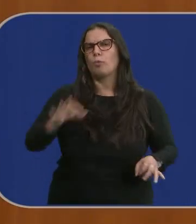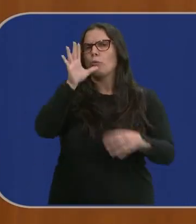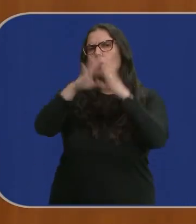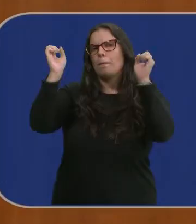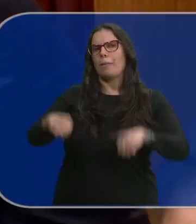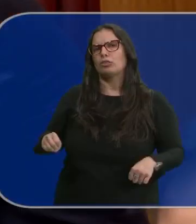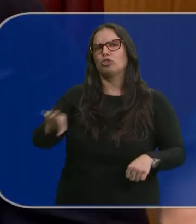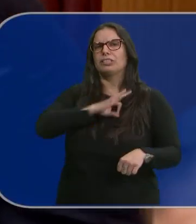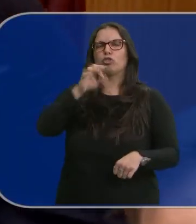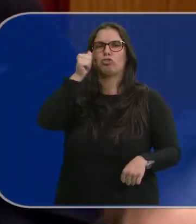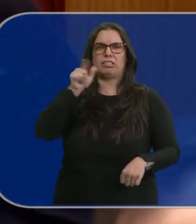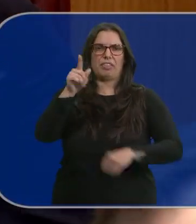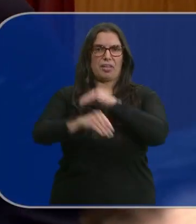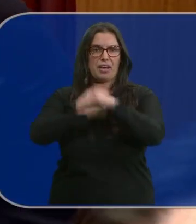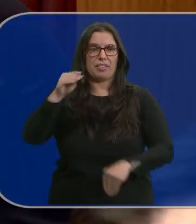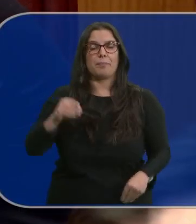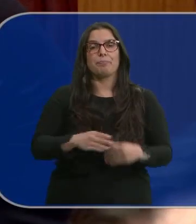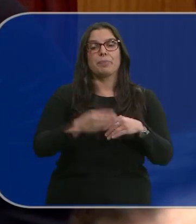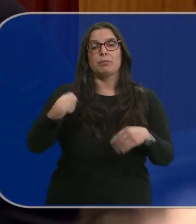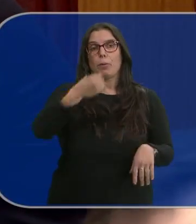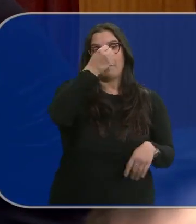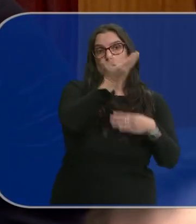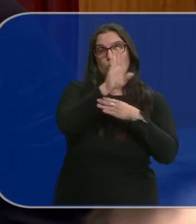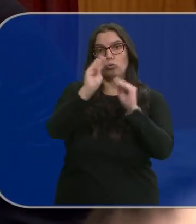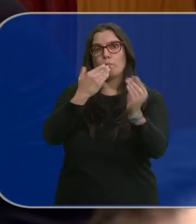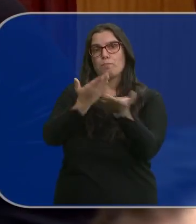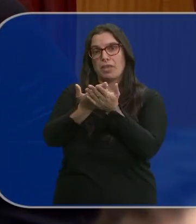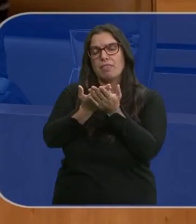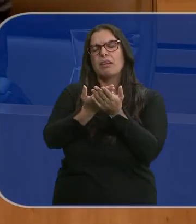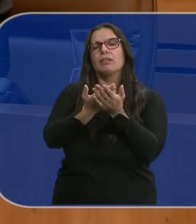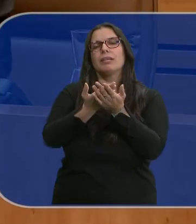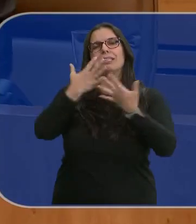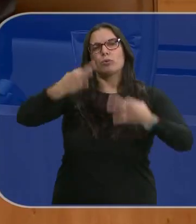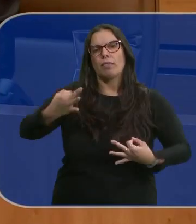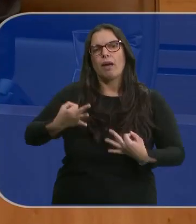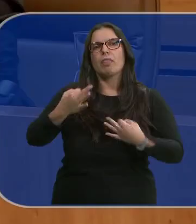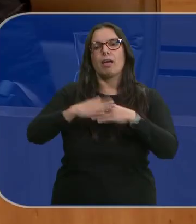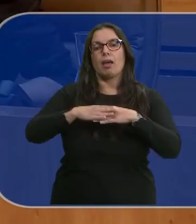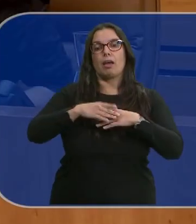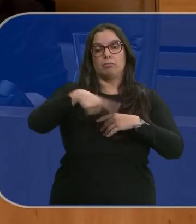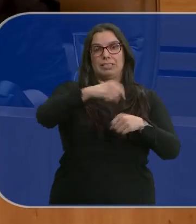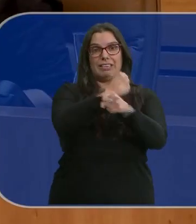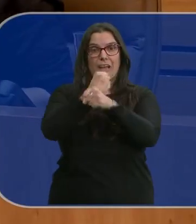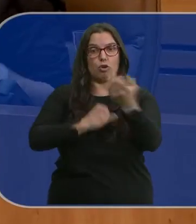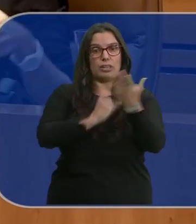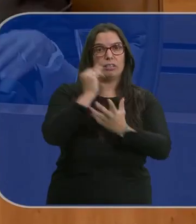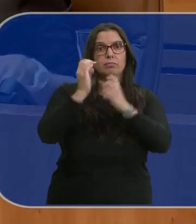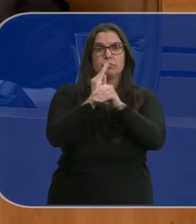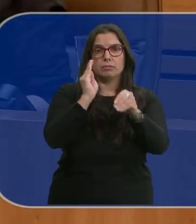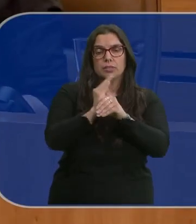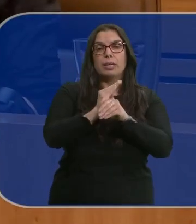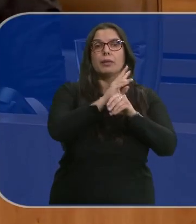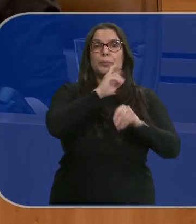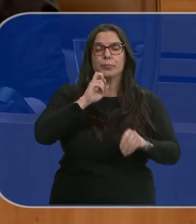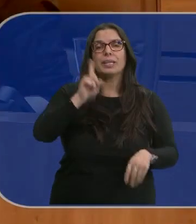pactos del señor Sánchez. A través de su moción, los socialistas han solicitado por su parte que se garantice la viabilidad de las explotaciones, así como la ley de la